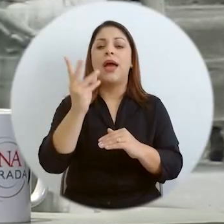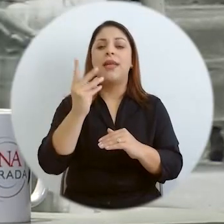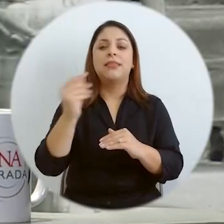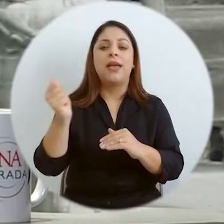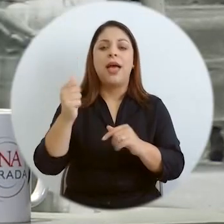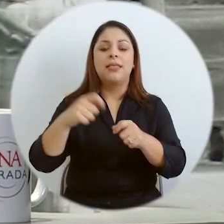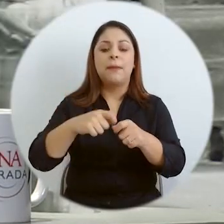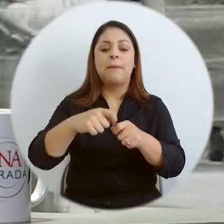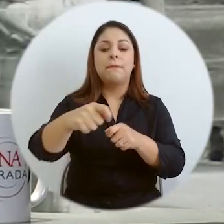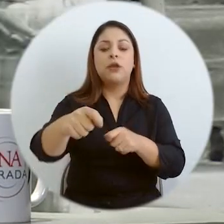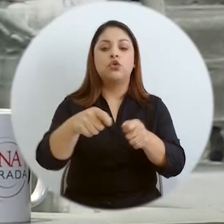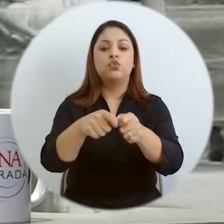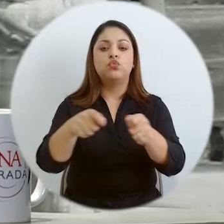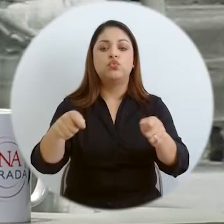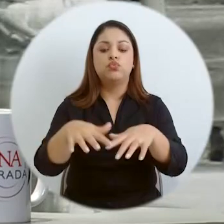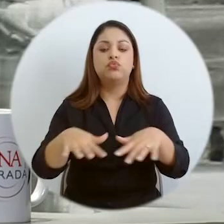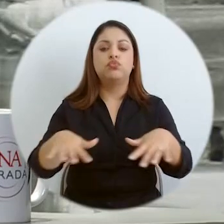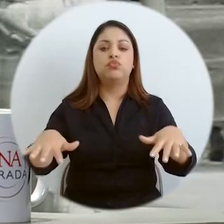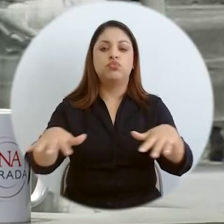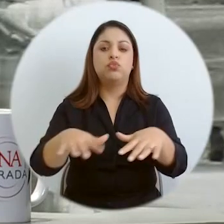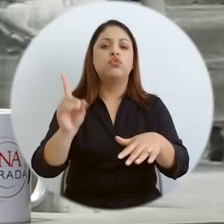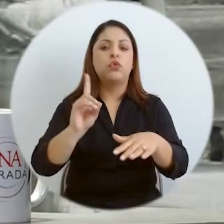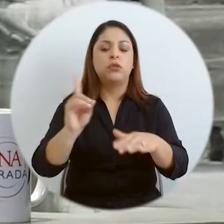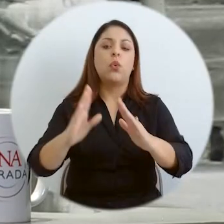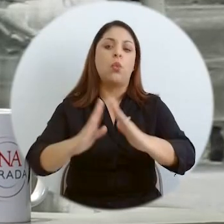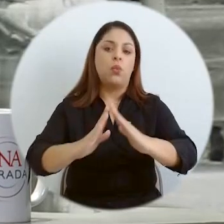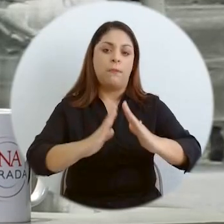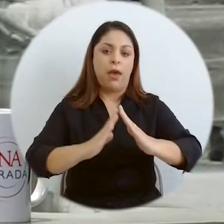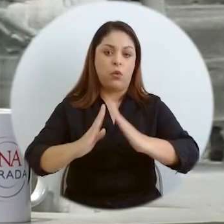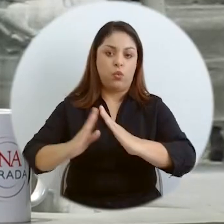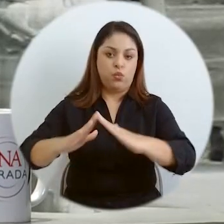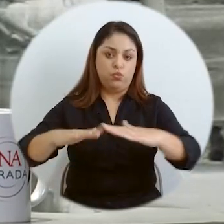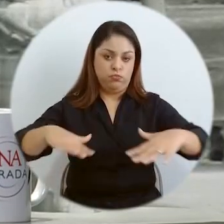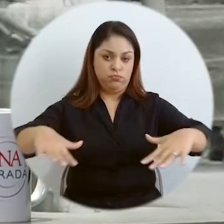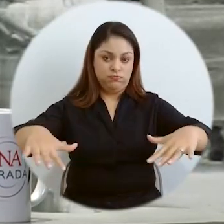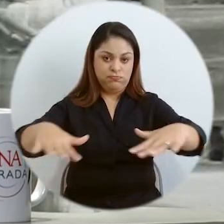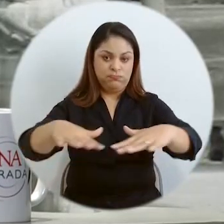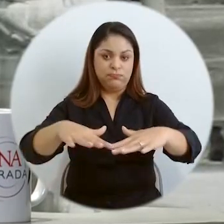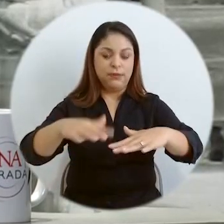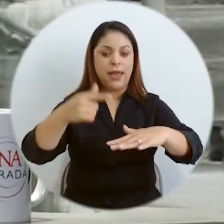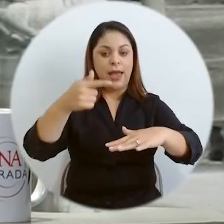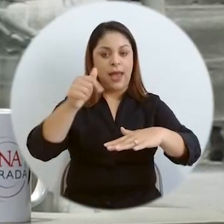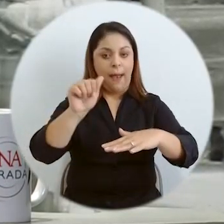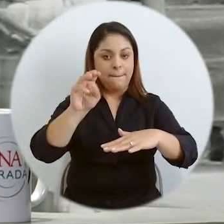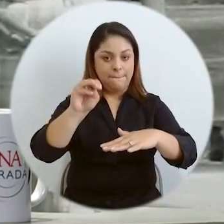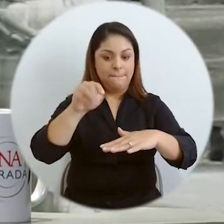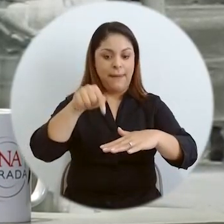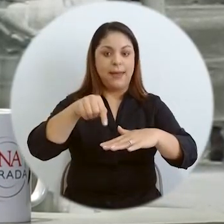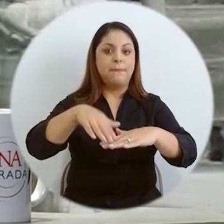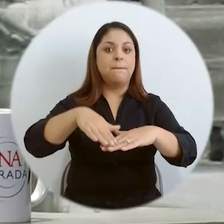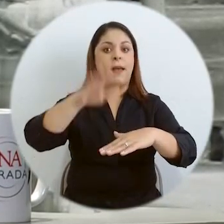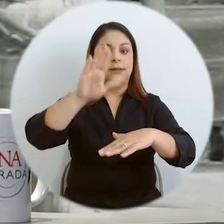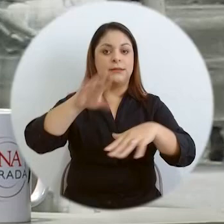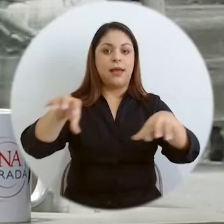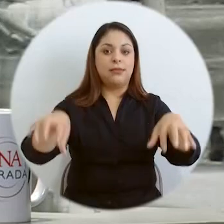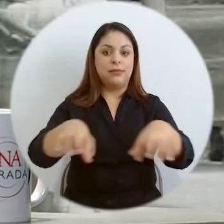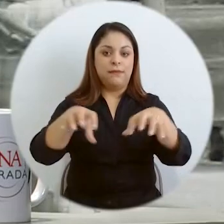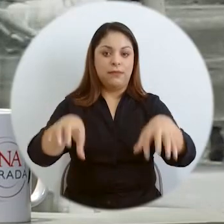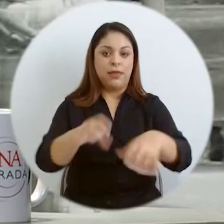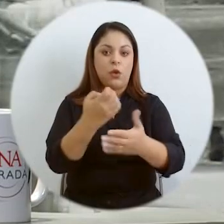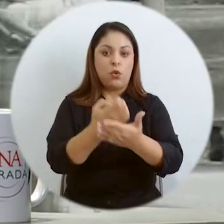urbana, que eso tiene que ver normalmente con los lugares que más producen, ¿verdad? Es común que el GAM, que dentro del GAM es donde más actividad económica